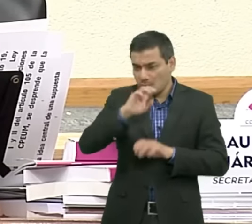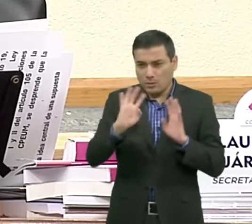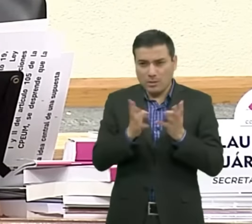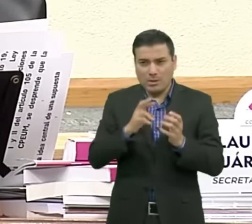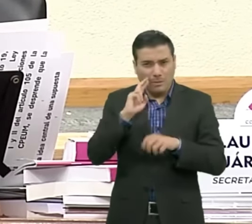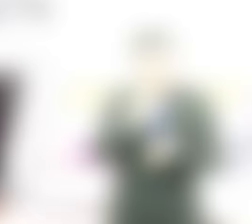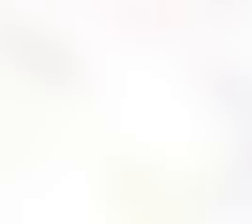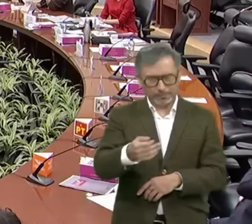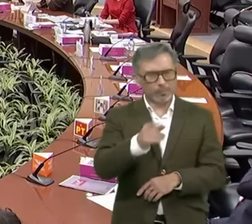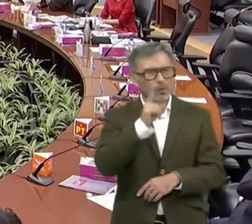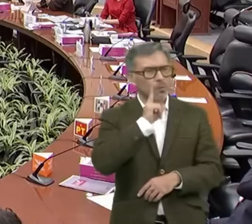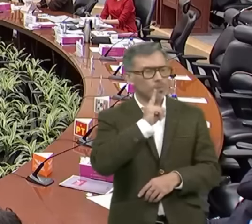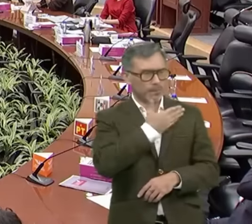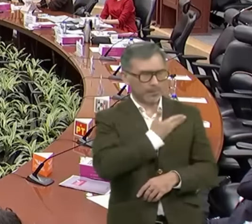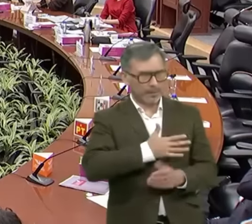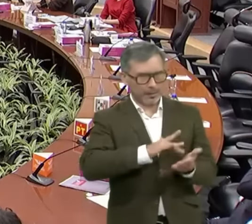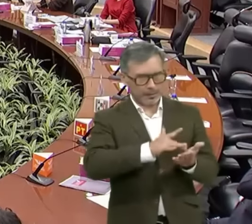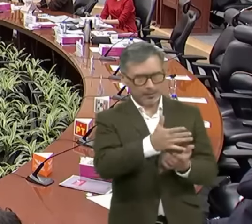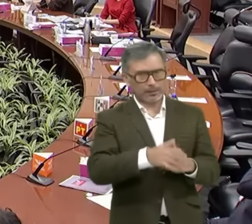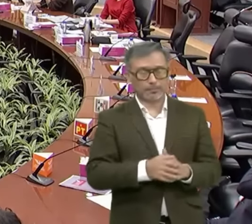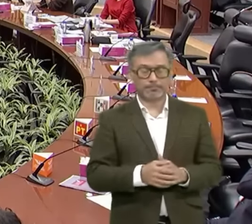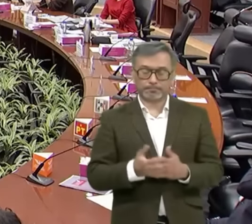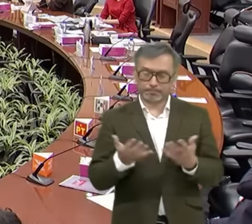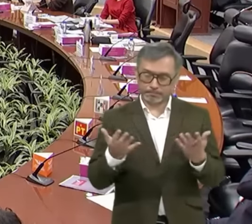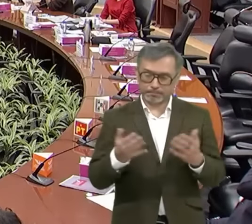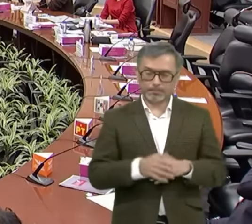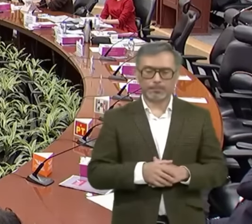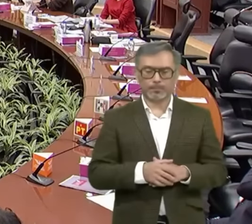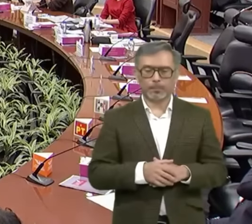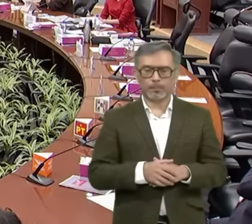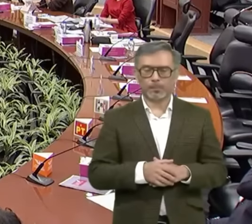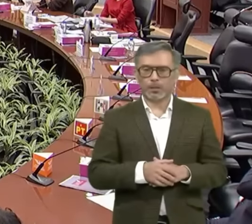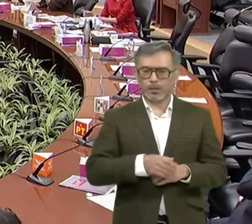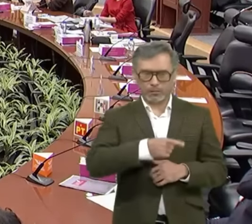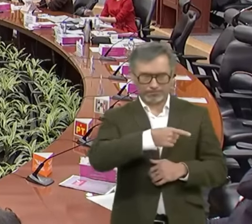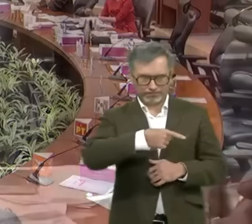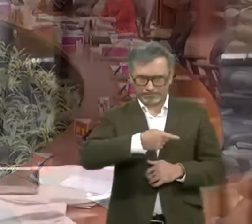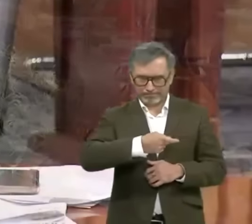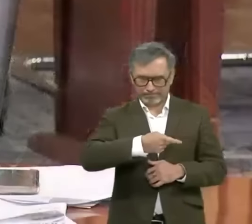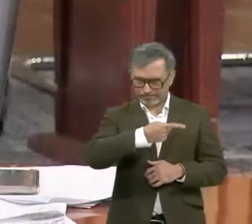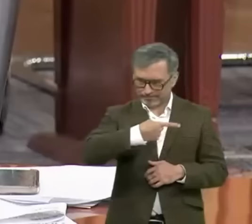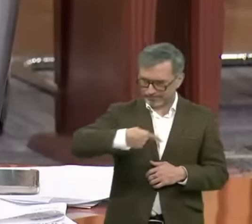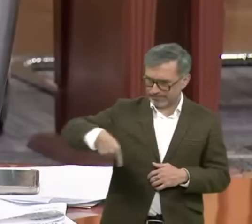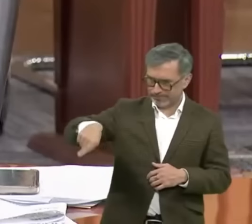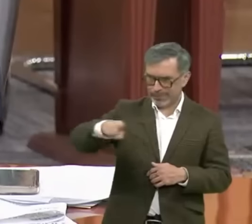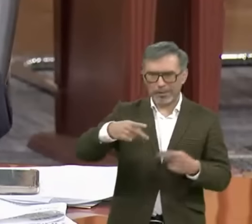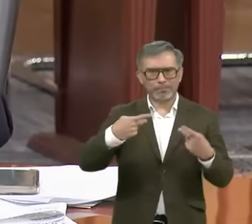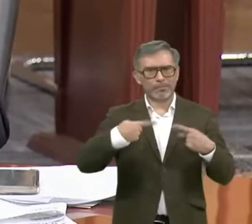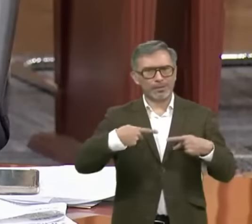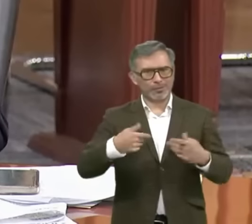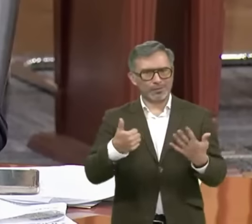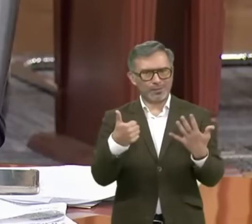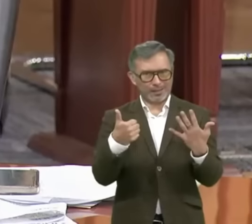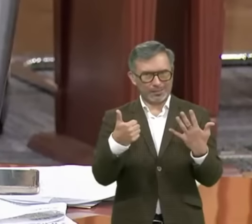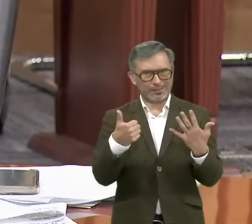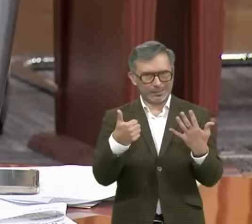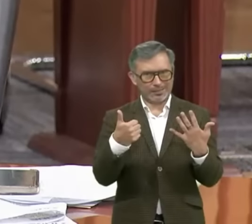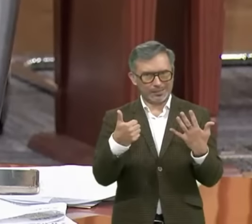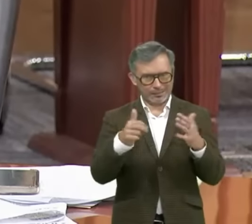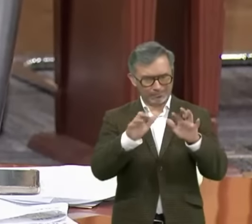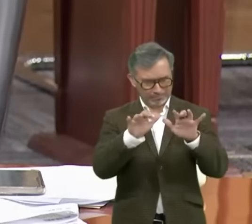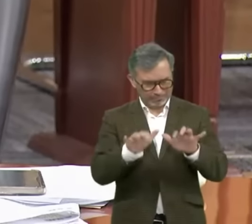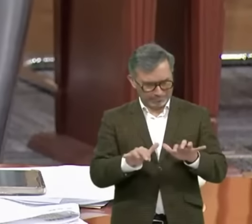de colegialidad. Siendo una de las 6 firmantes para solicitar la presentación de esta